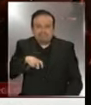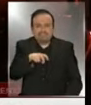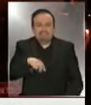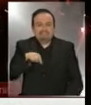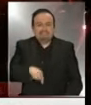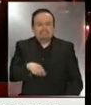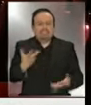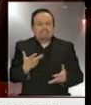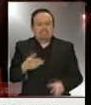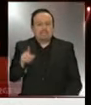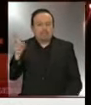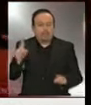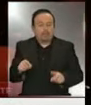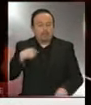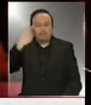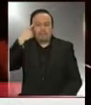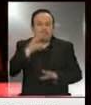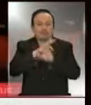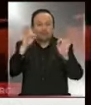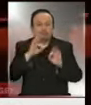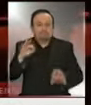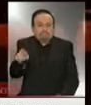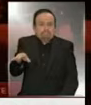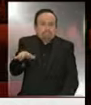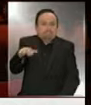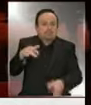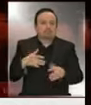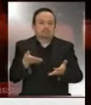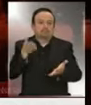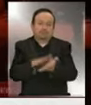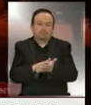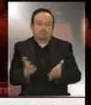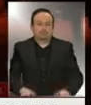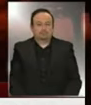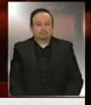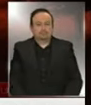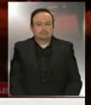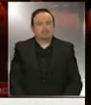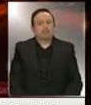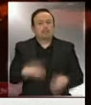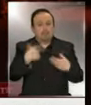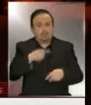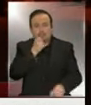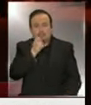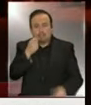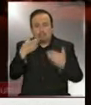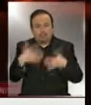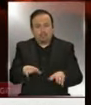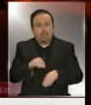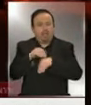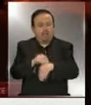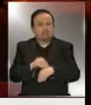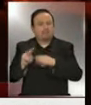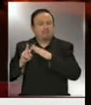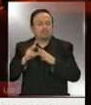tampoco nunca se pensó que se iba a encontrar con a lo mejor esta situación que le afecta. Cuando ustedes dieron cuenta de esta situación, ¿fue alertado por